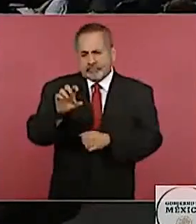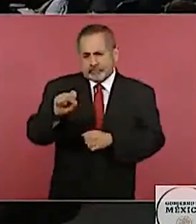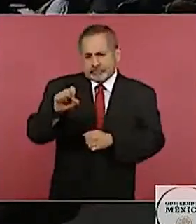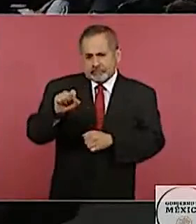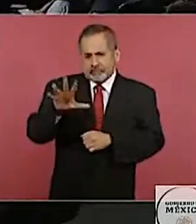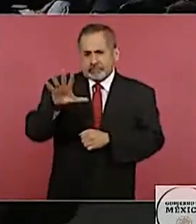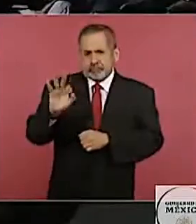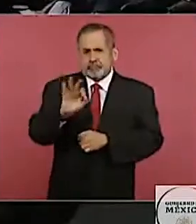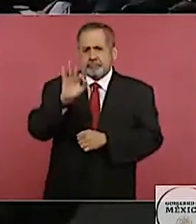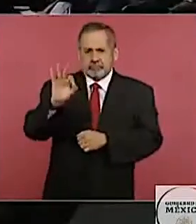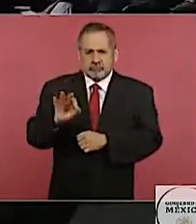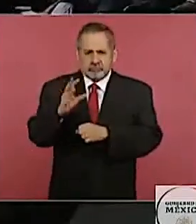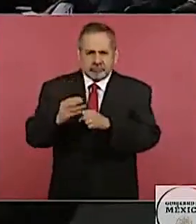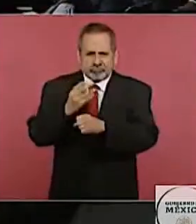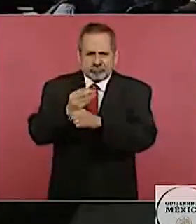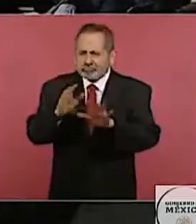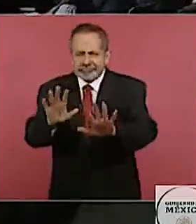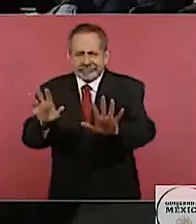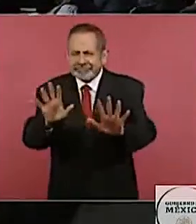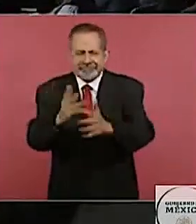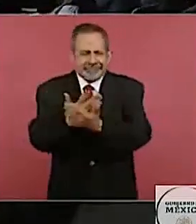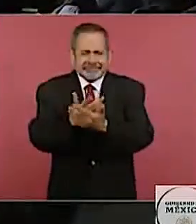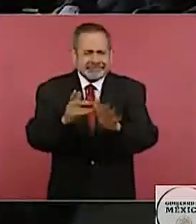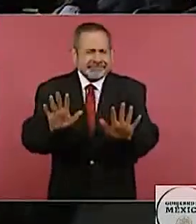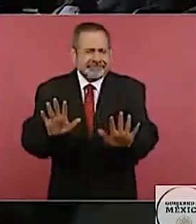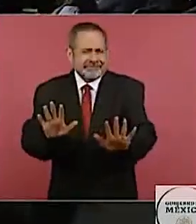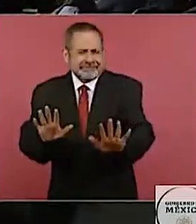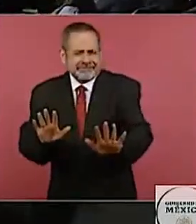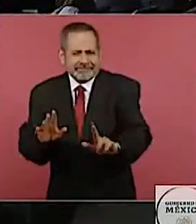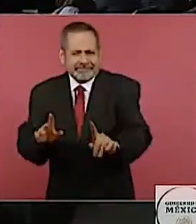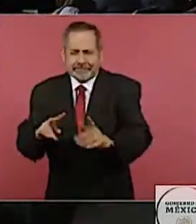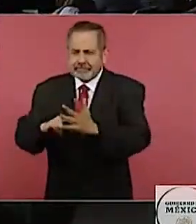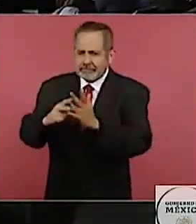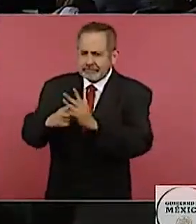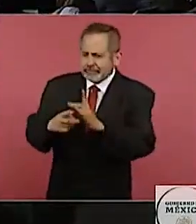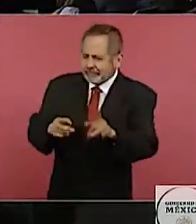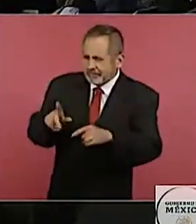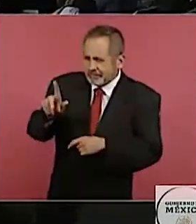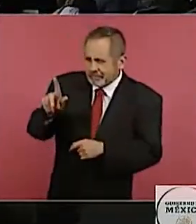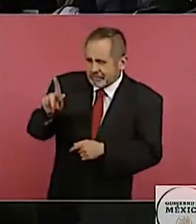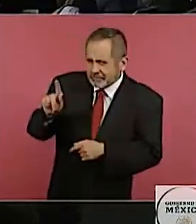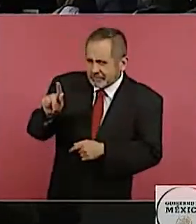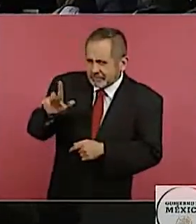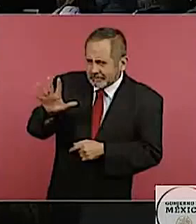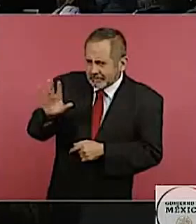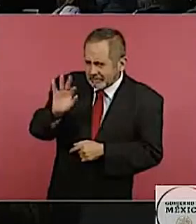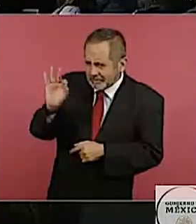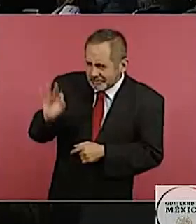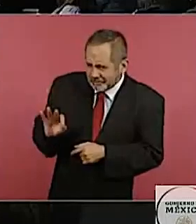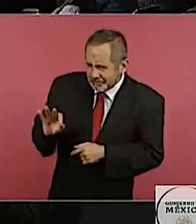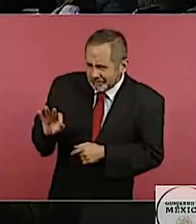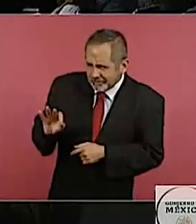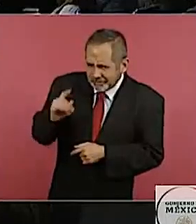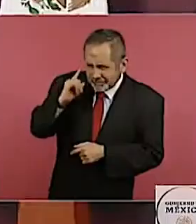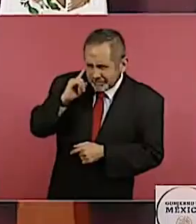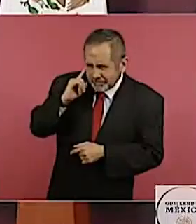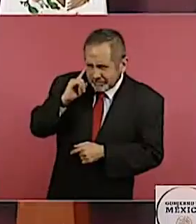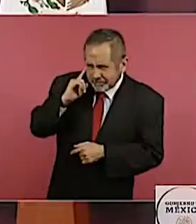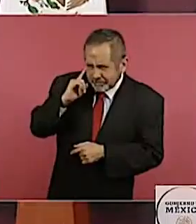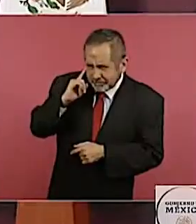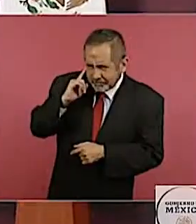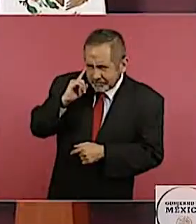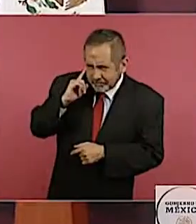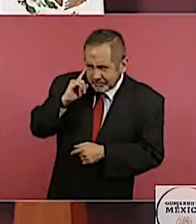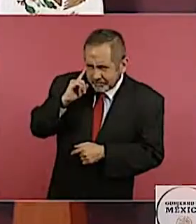del restablecimiento a ver ingeniero 75 por del restablecimiento